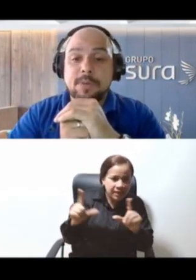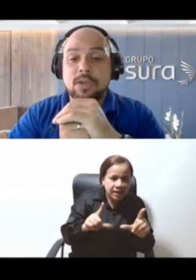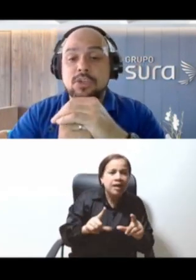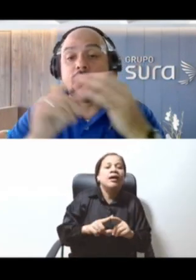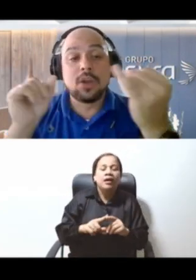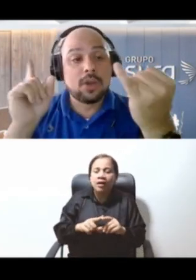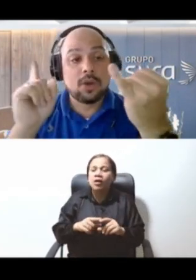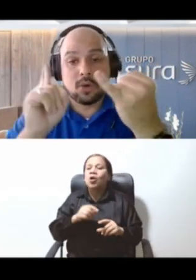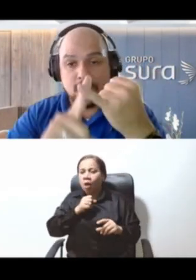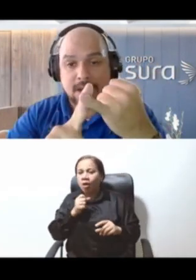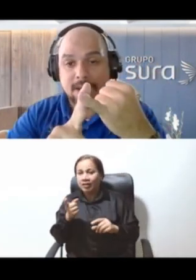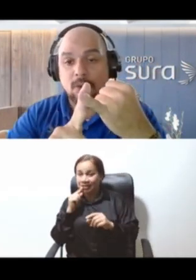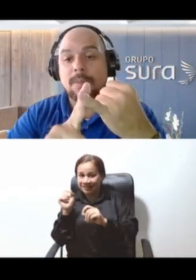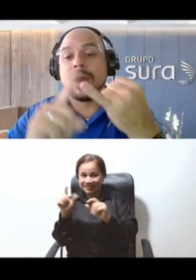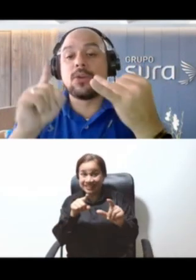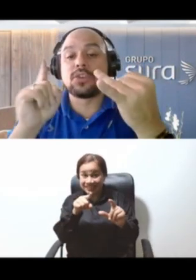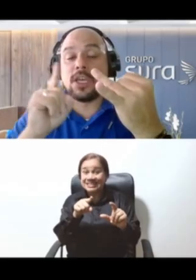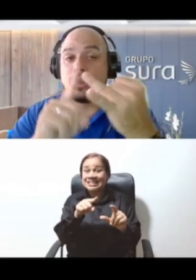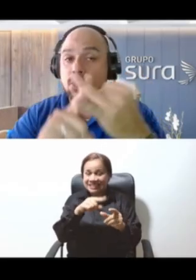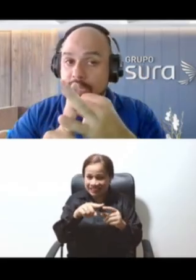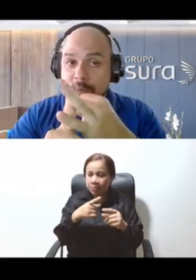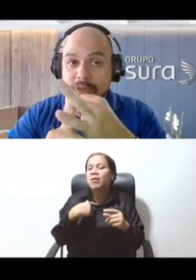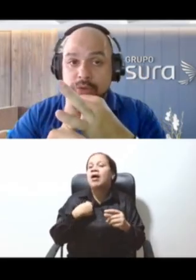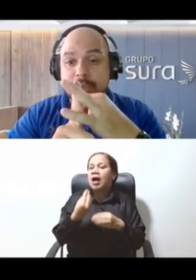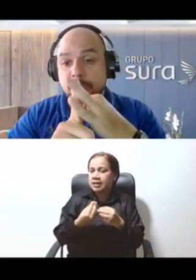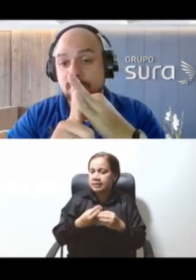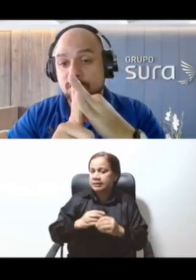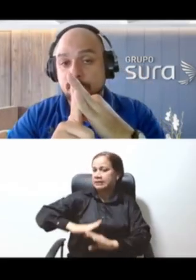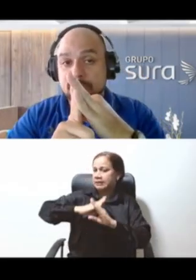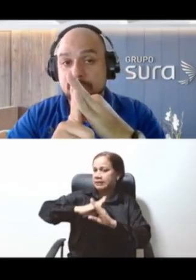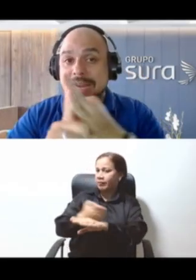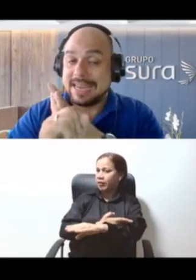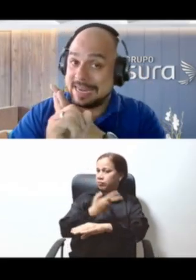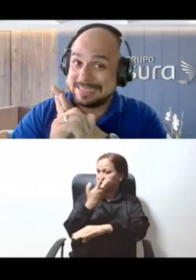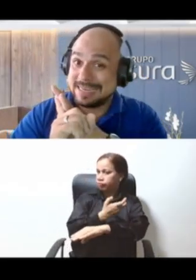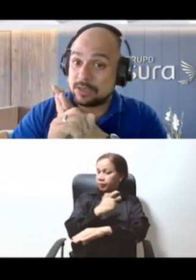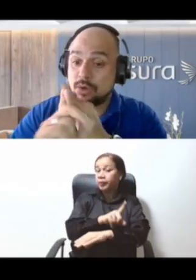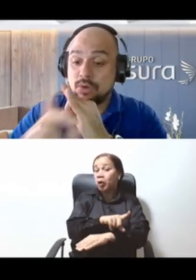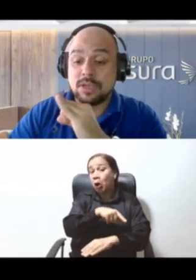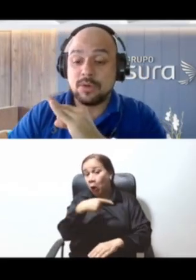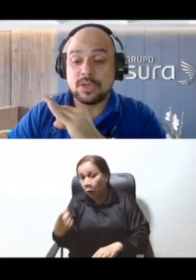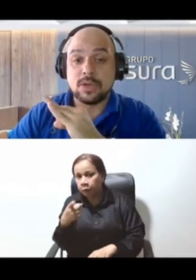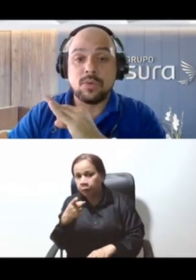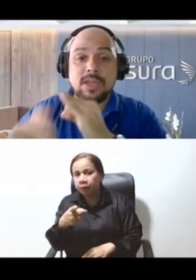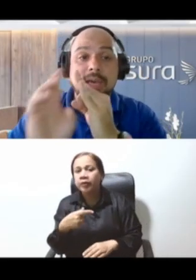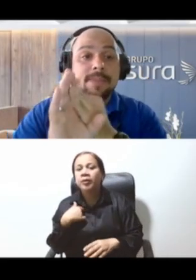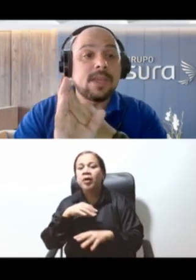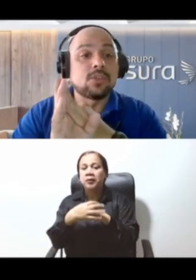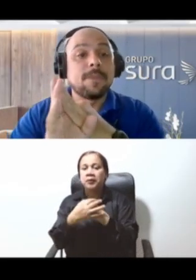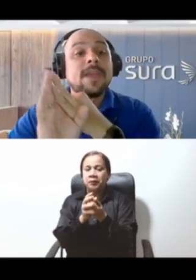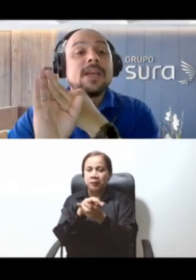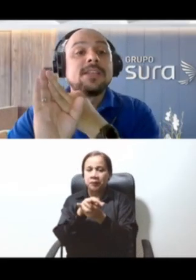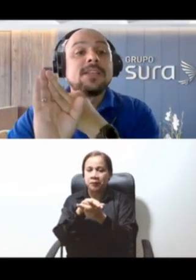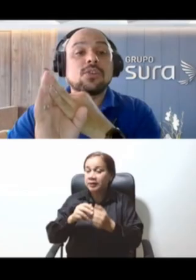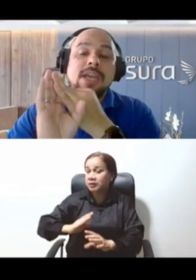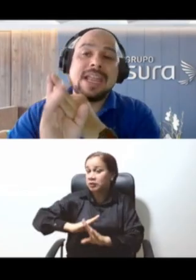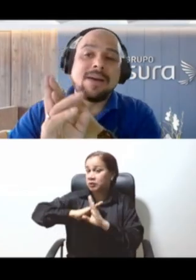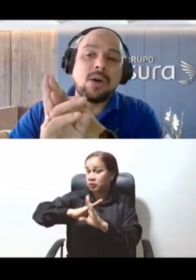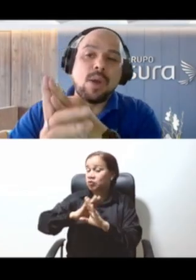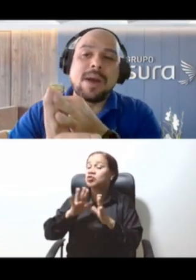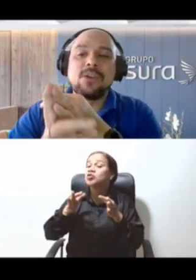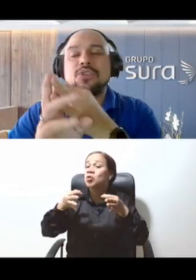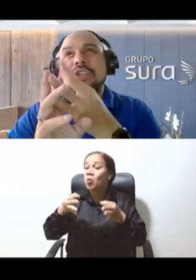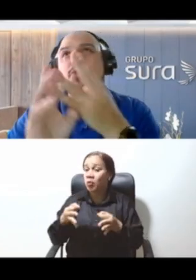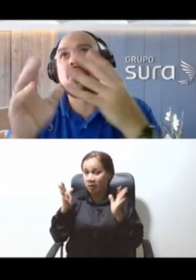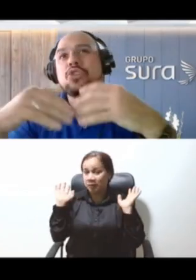nuestras barreras de protección, un lavado de manos y los elementos de protección personal, en este caso los de bioseguridad. Listo. Chicos,